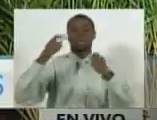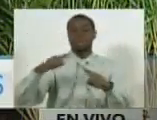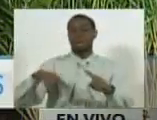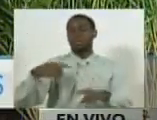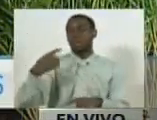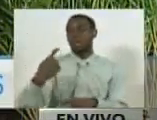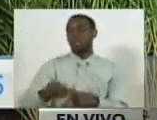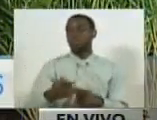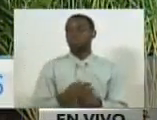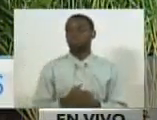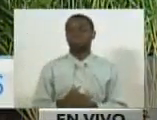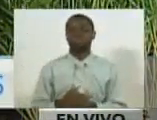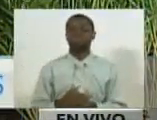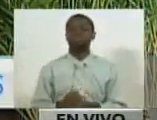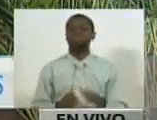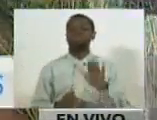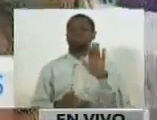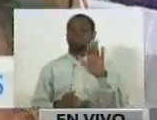Miren.